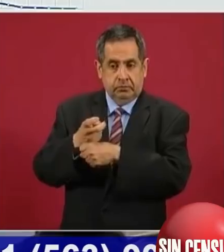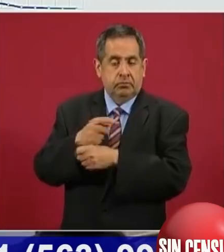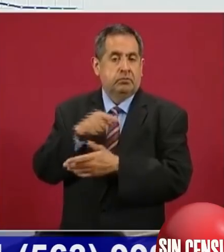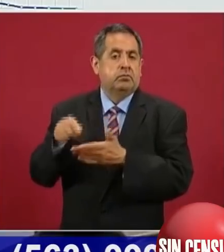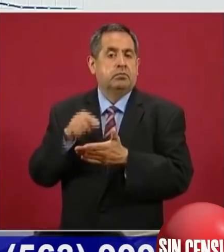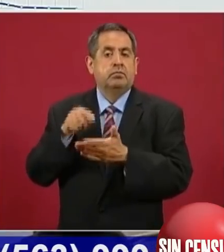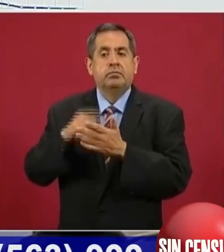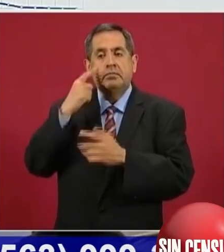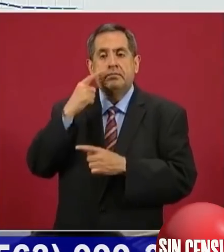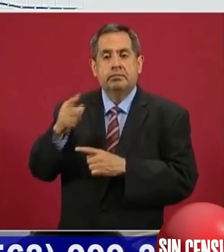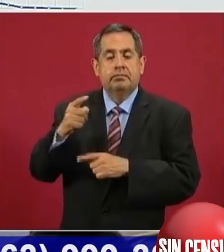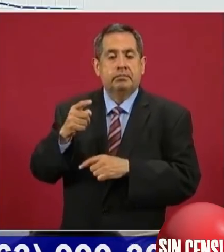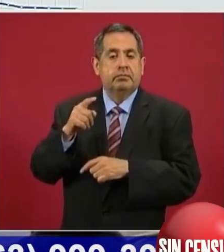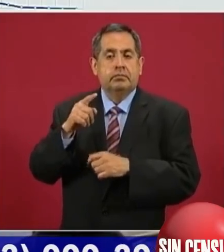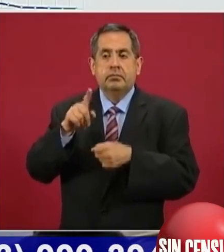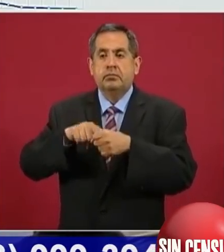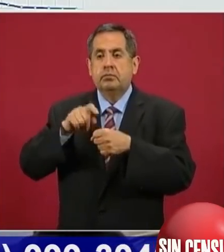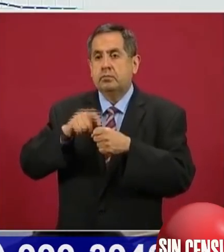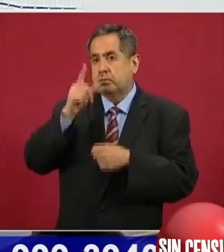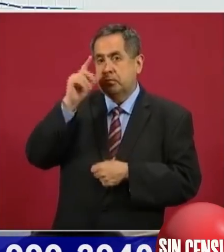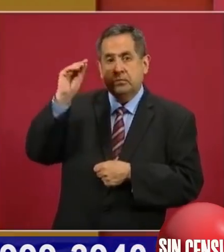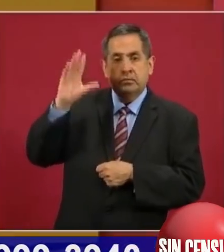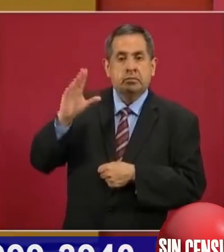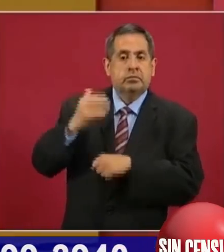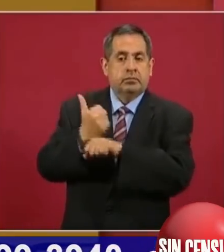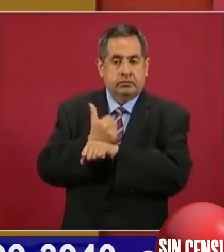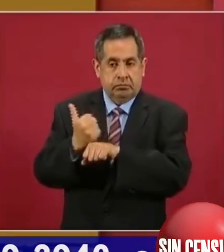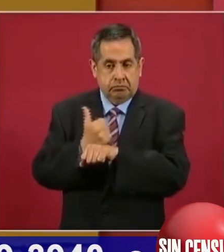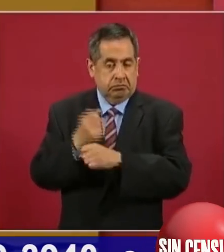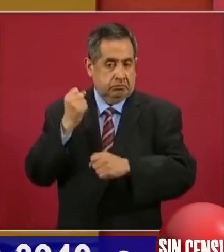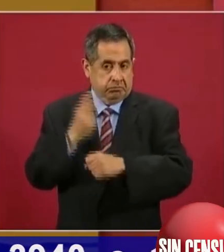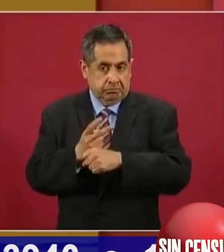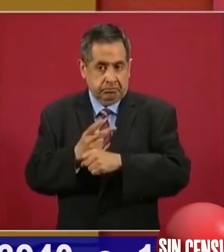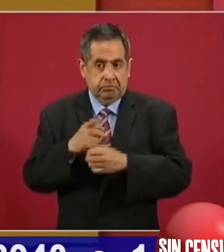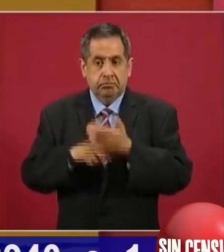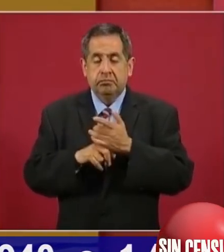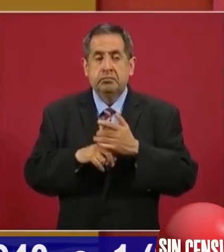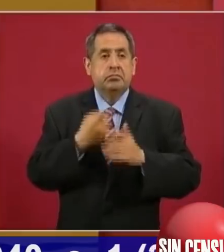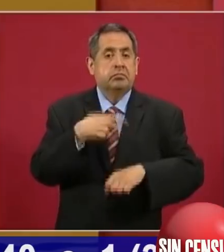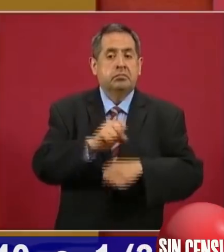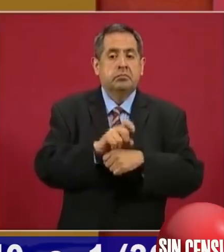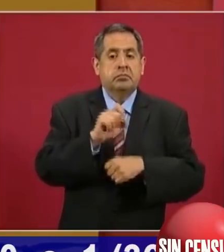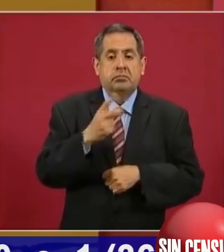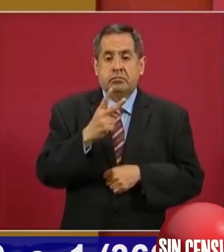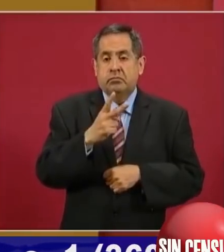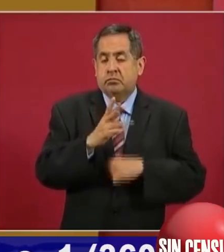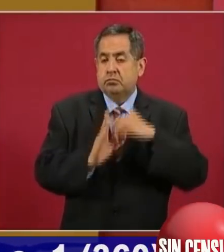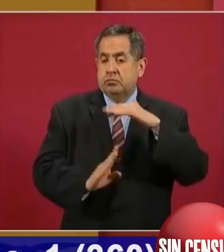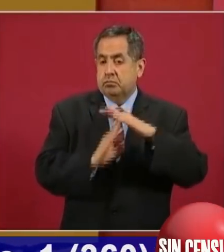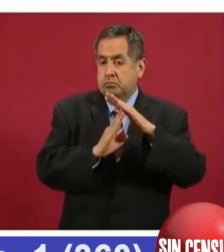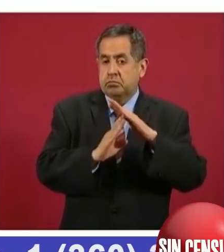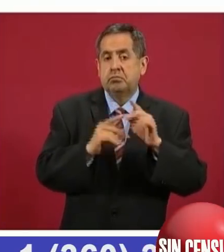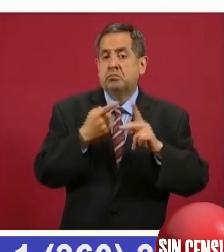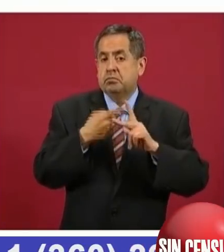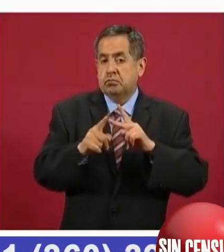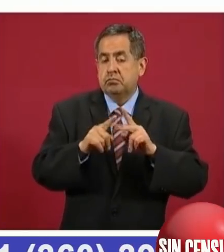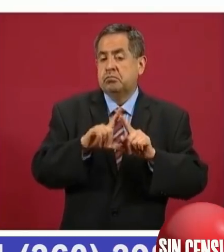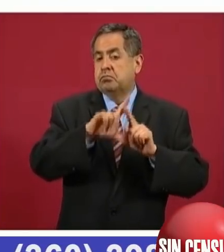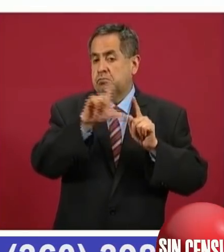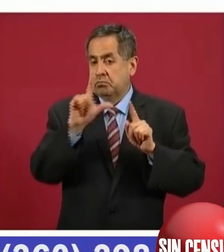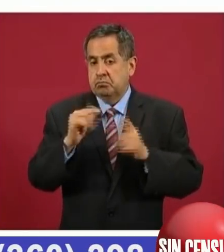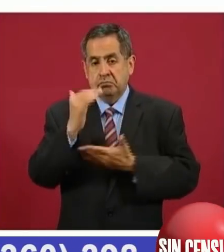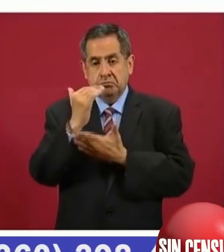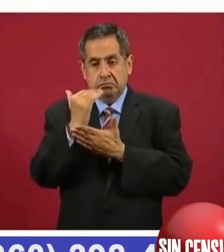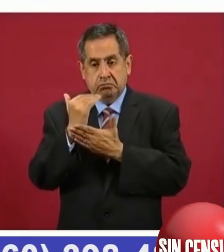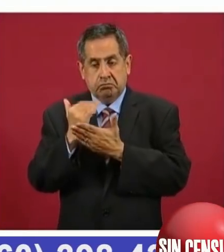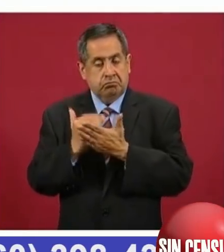amarillo, también tuvo una epidemia relativamente temprana, pero que llegó a un punto máximo en la semana 22 y desde entonces ha tenido